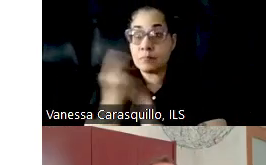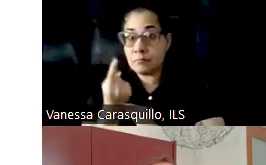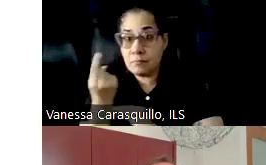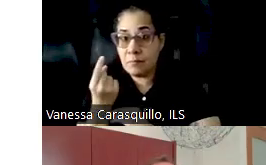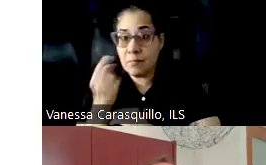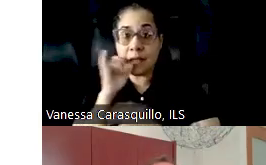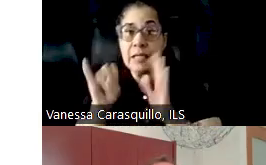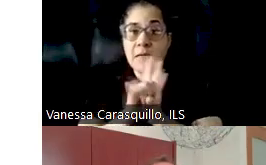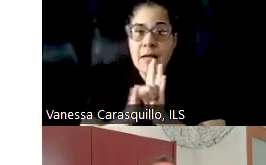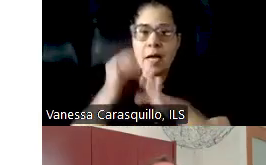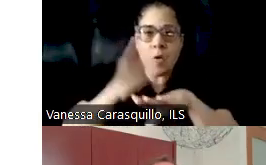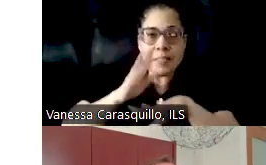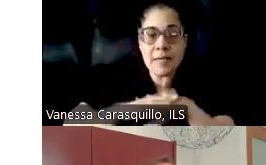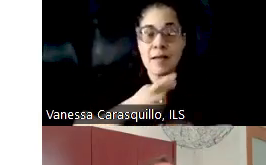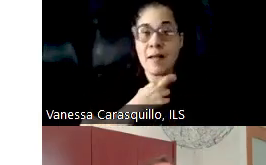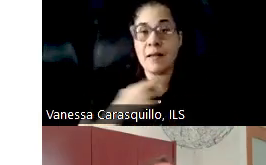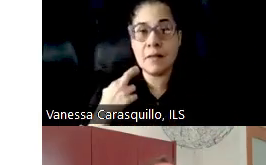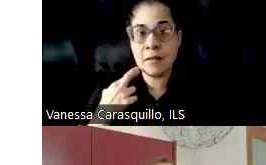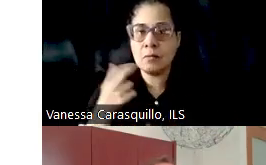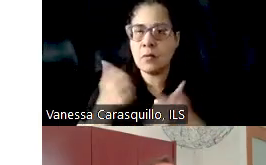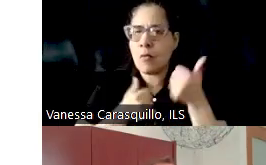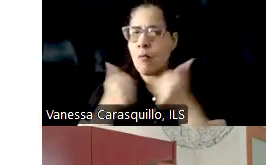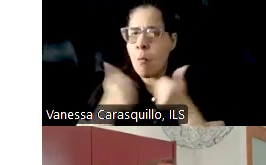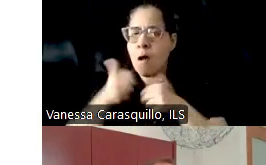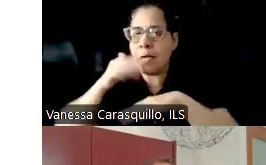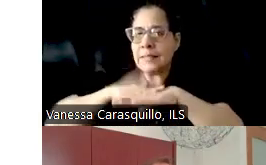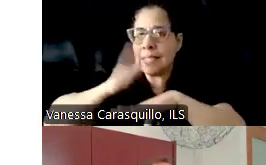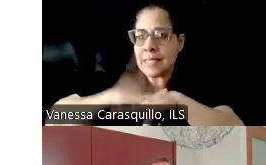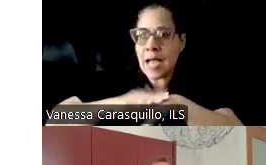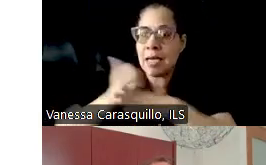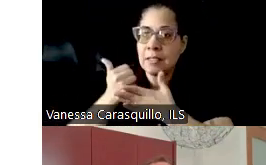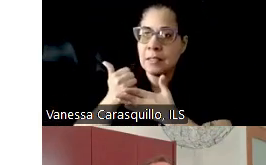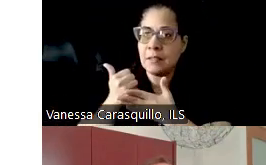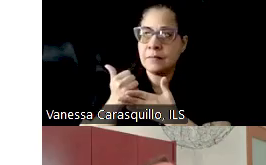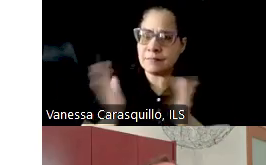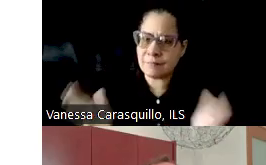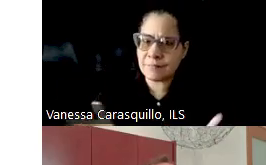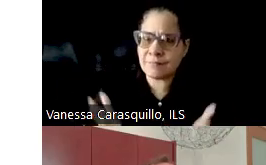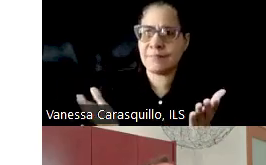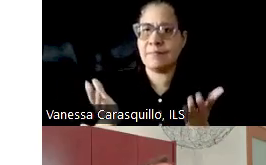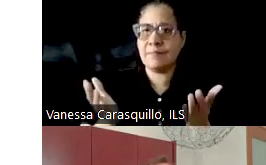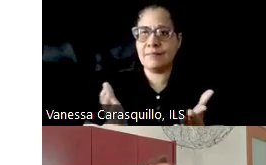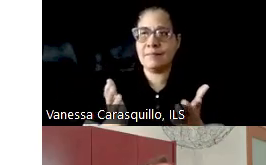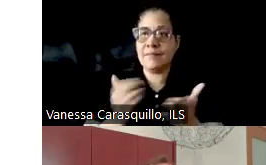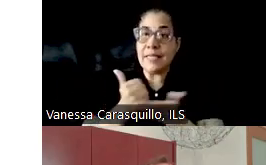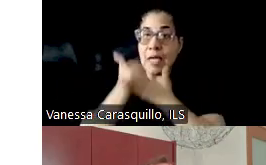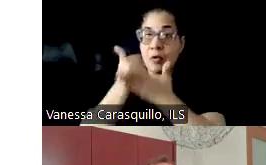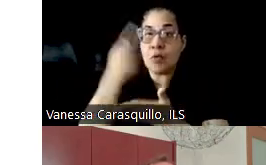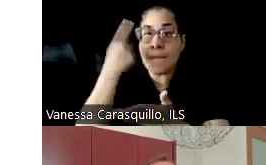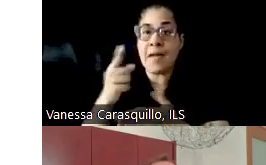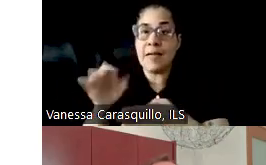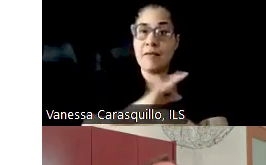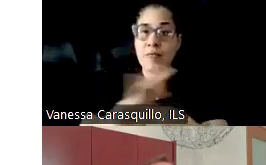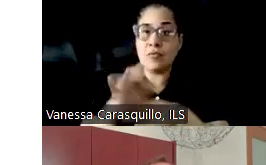de riesgo, sino también identificar cuáles son las señales que favorecen que el niño funcione adecuadamente en el salón de